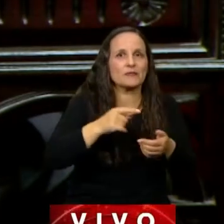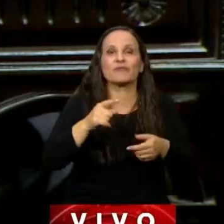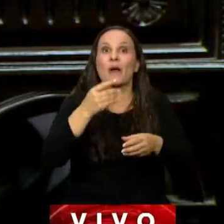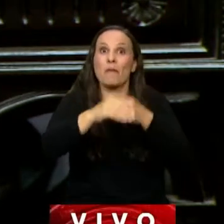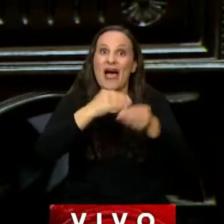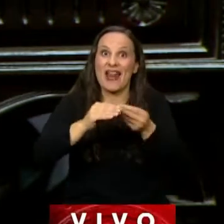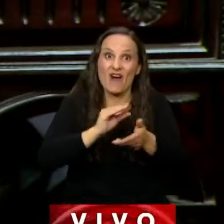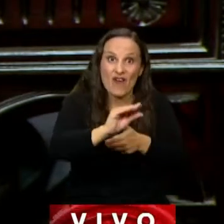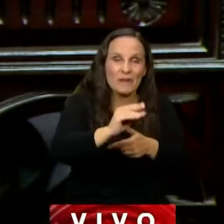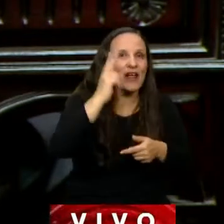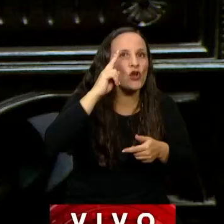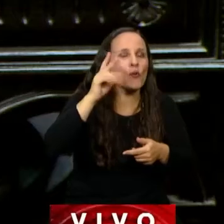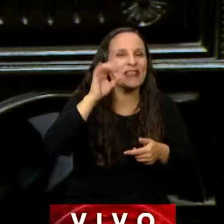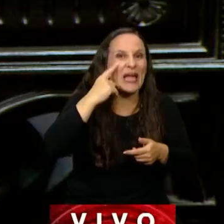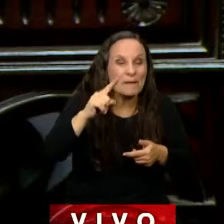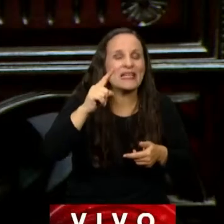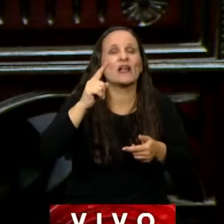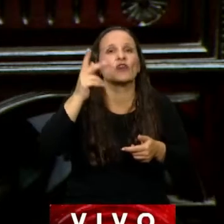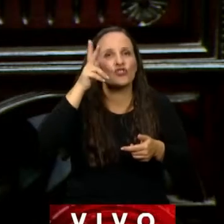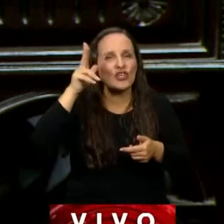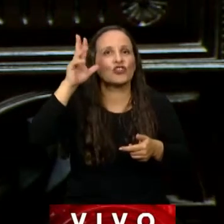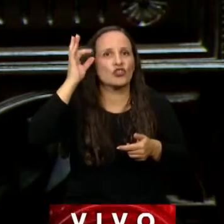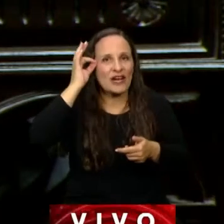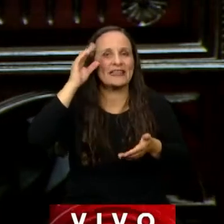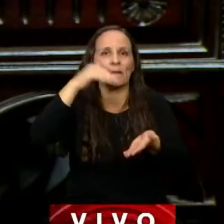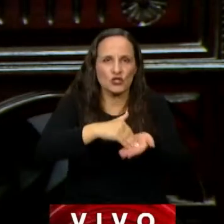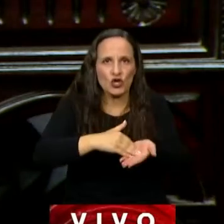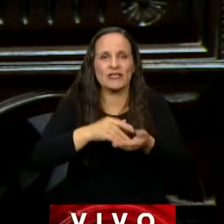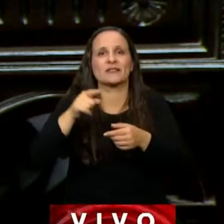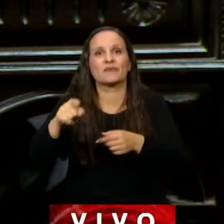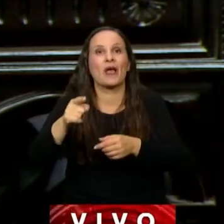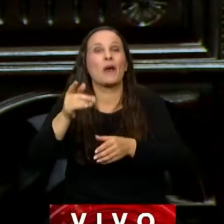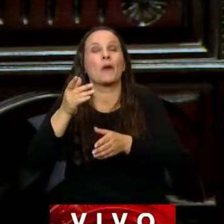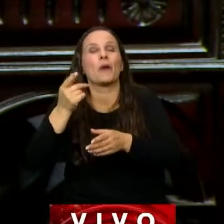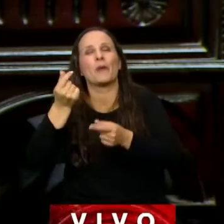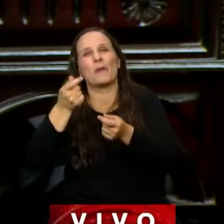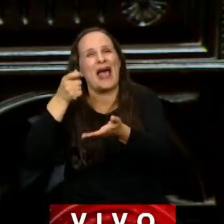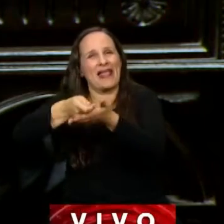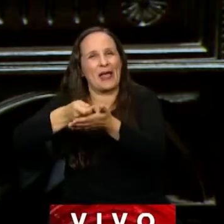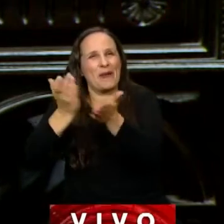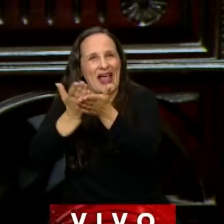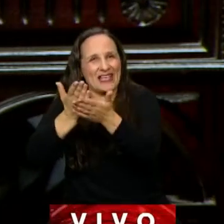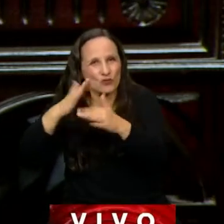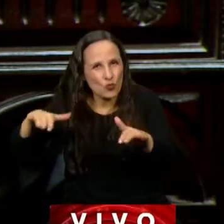activas, 90.830 millones. Gestión y asignación de becas a estudiantes,